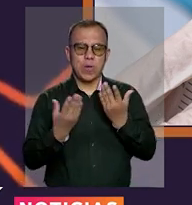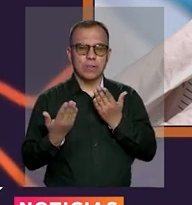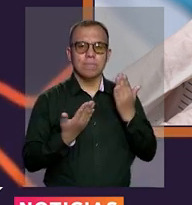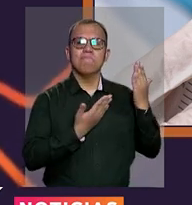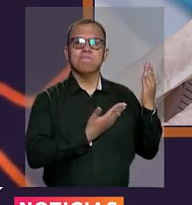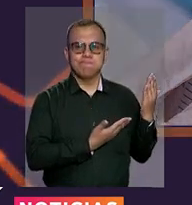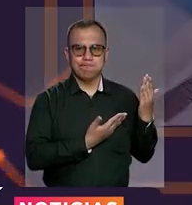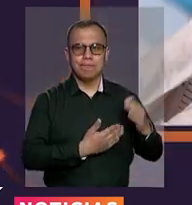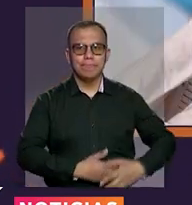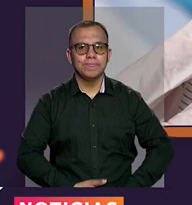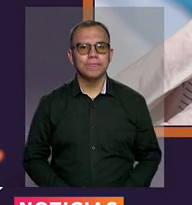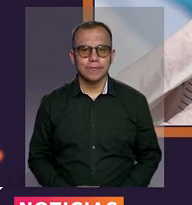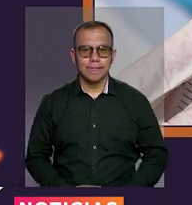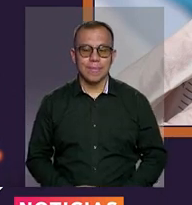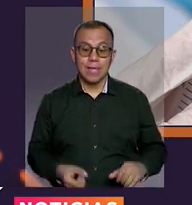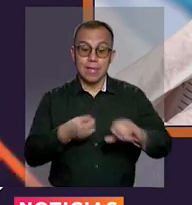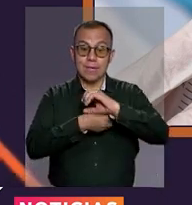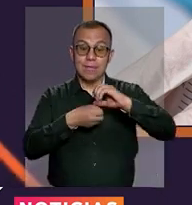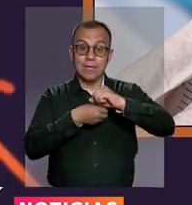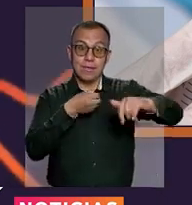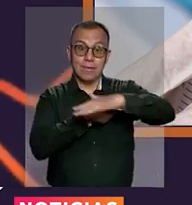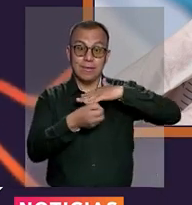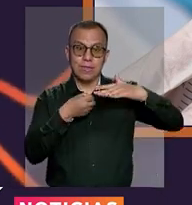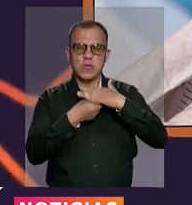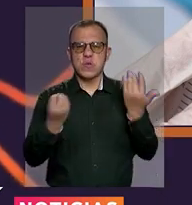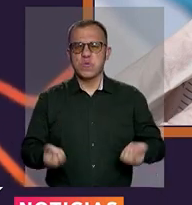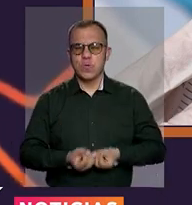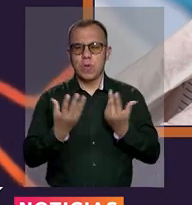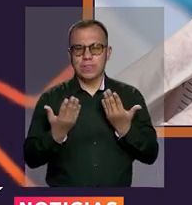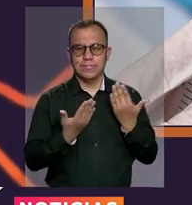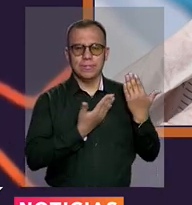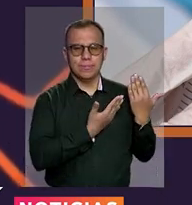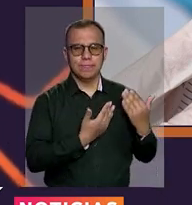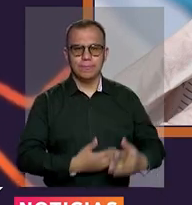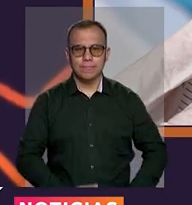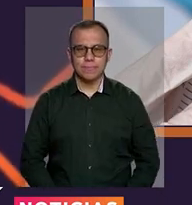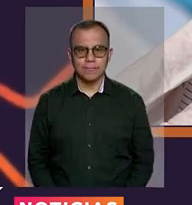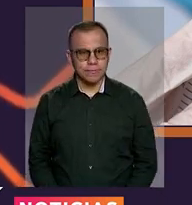230.141 y Cundinamarca con 137.964.